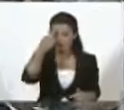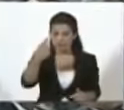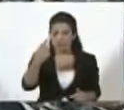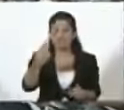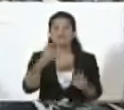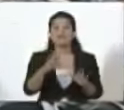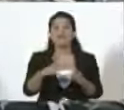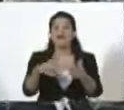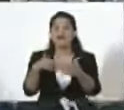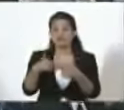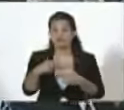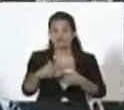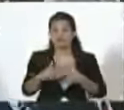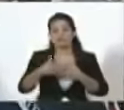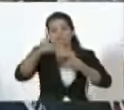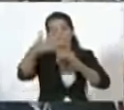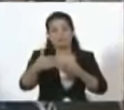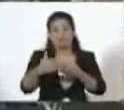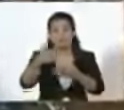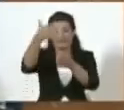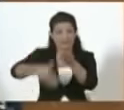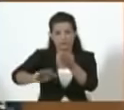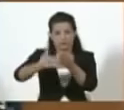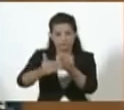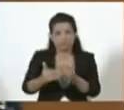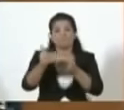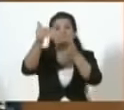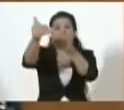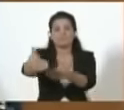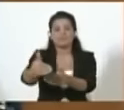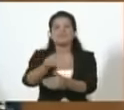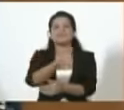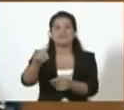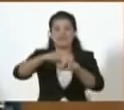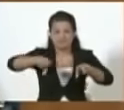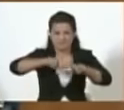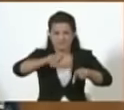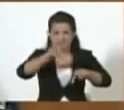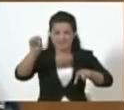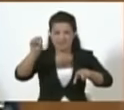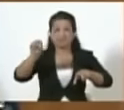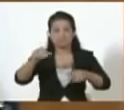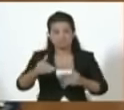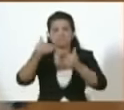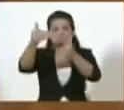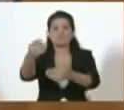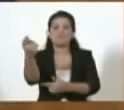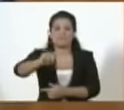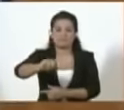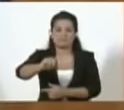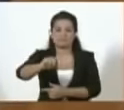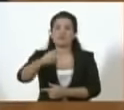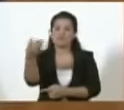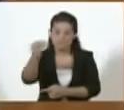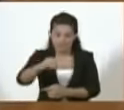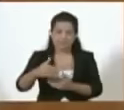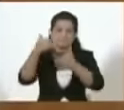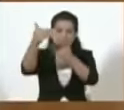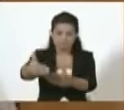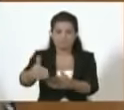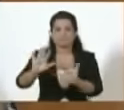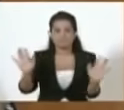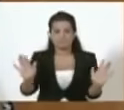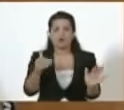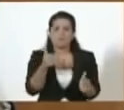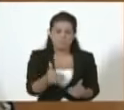hasta el 20 de febrero, la circulación de los billetes de 100. Poco a poco que vamos